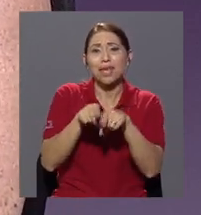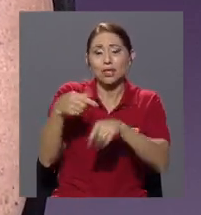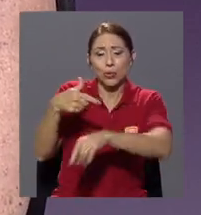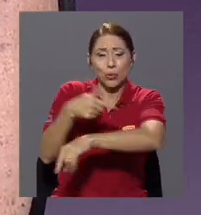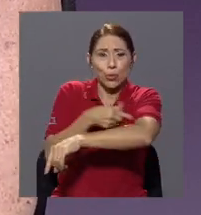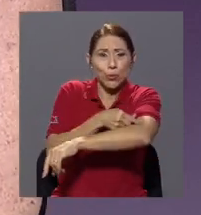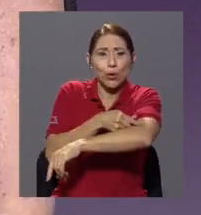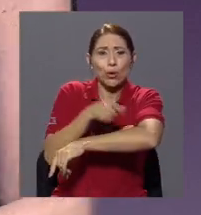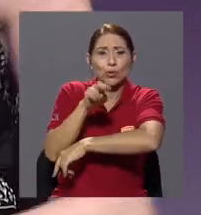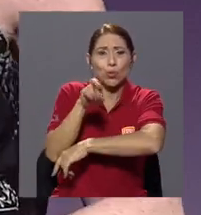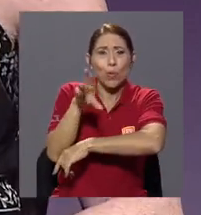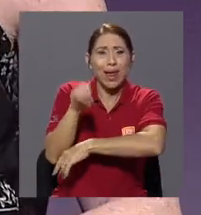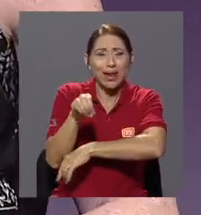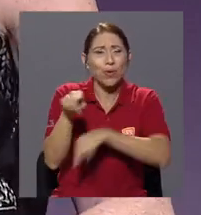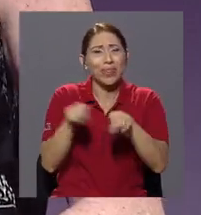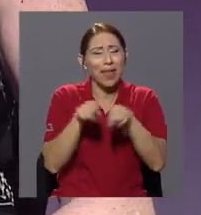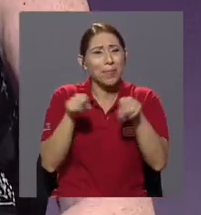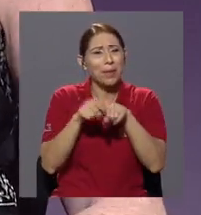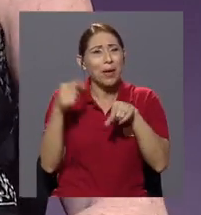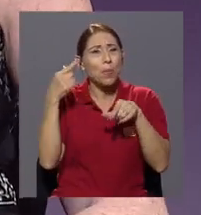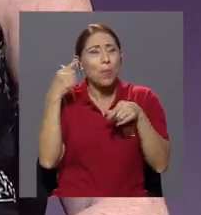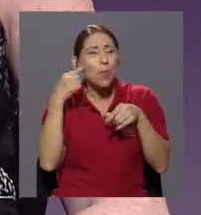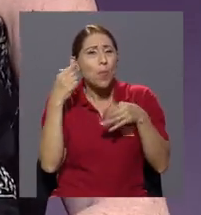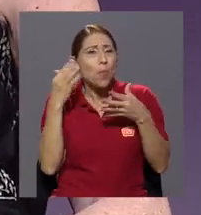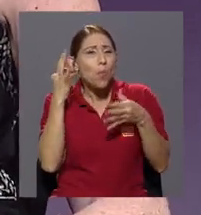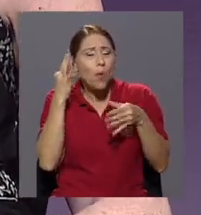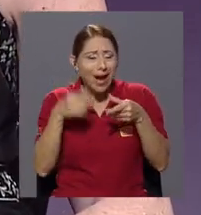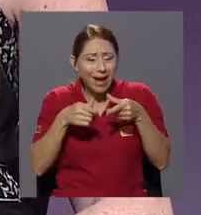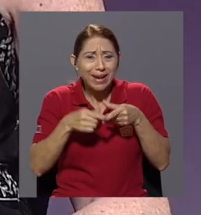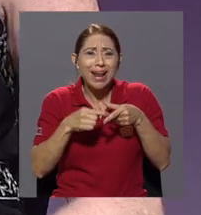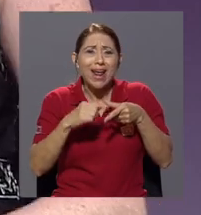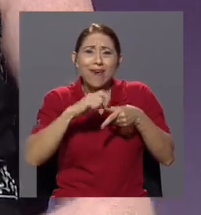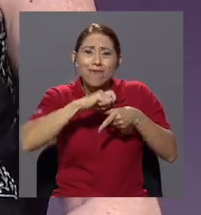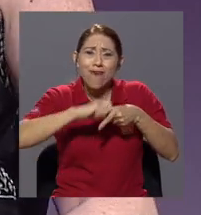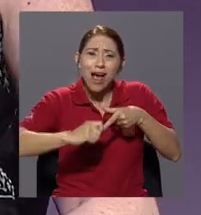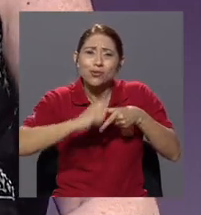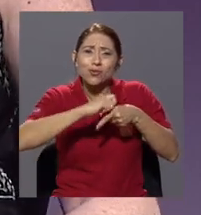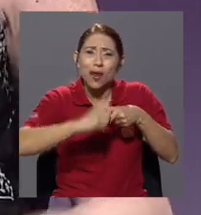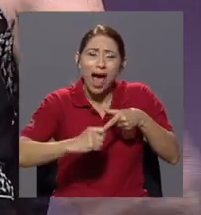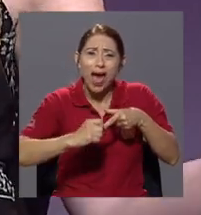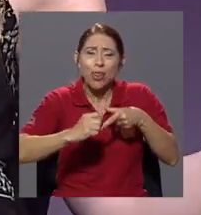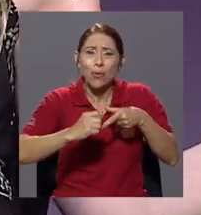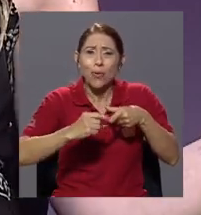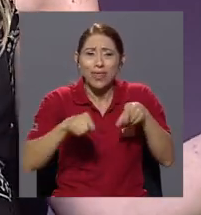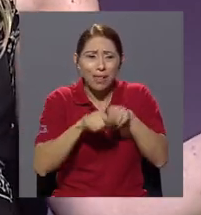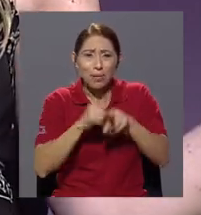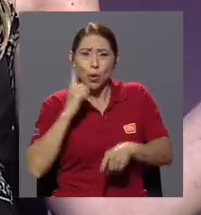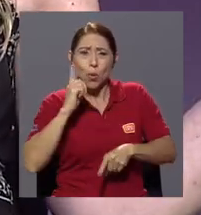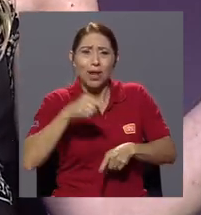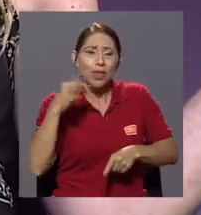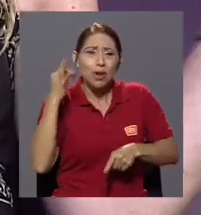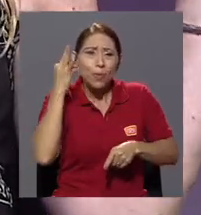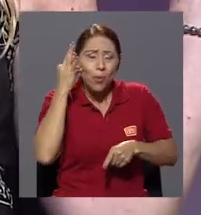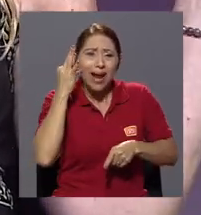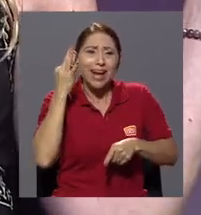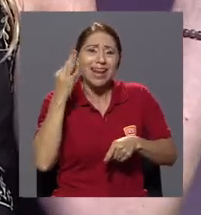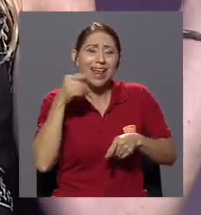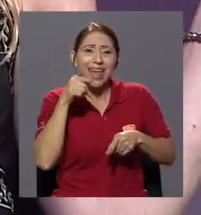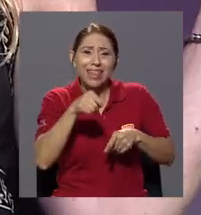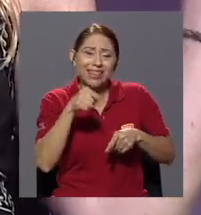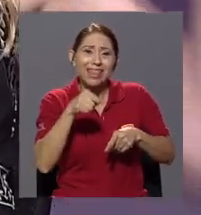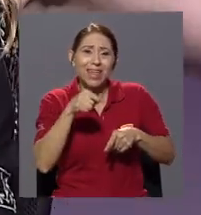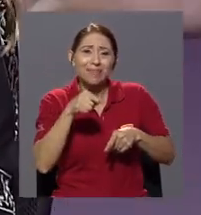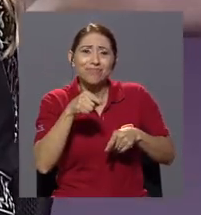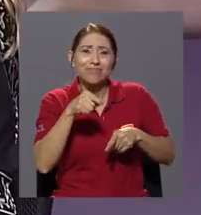zinc rasurado enemas obligando a la mujer a casarse en la posición de la